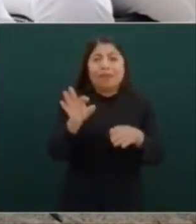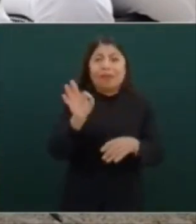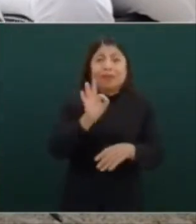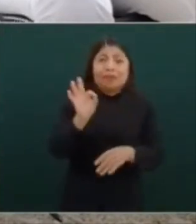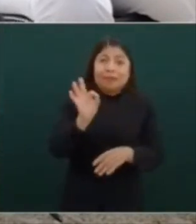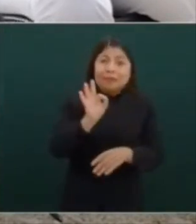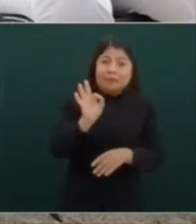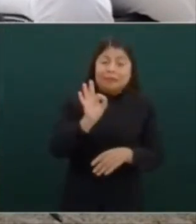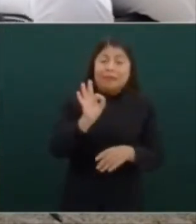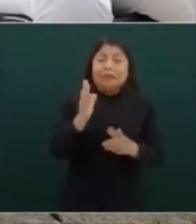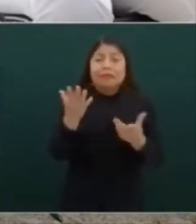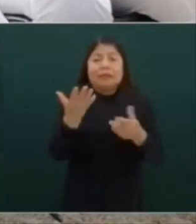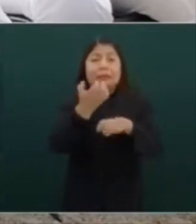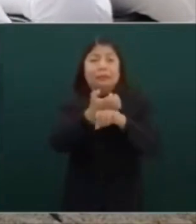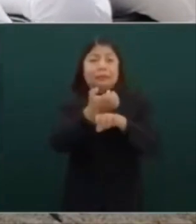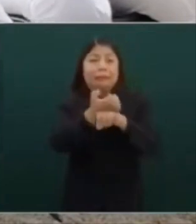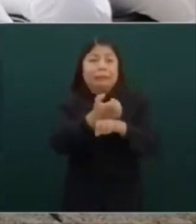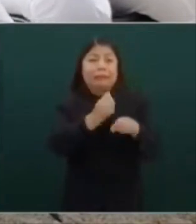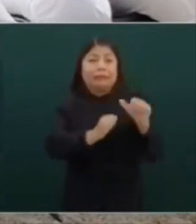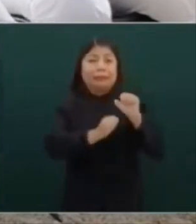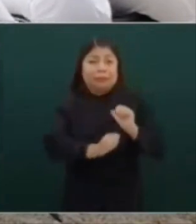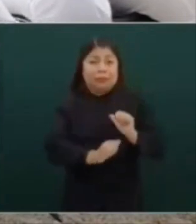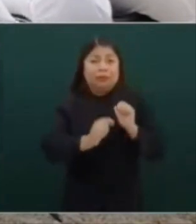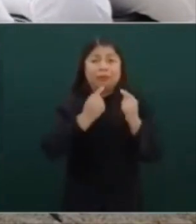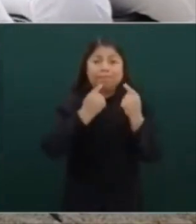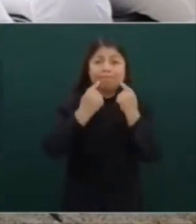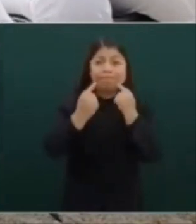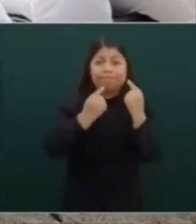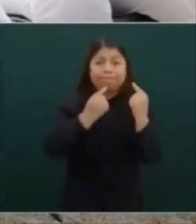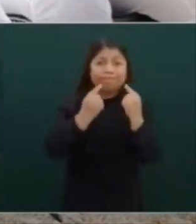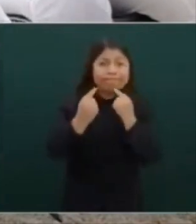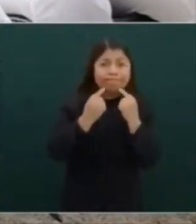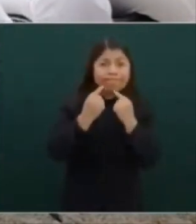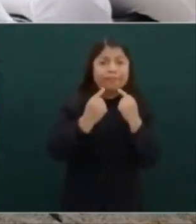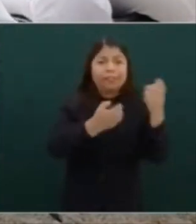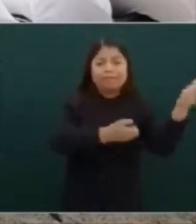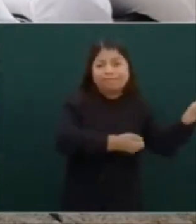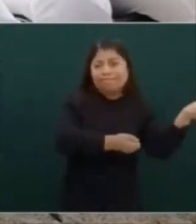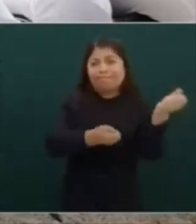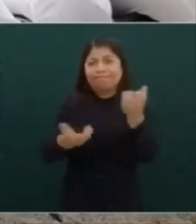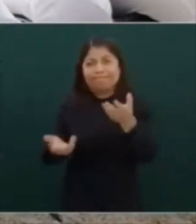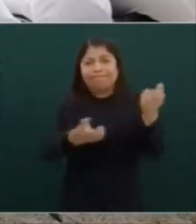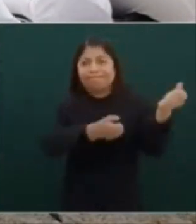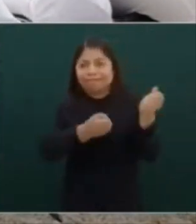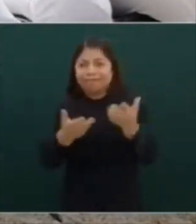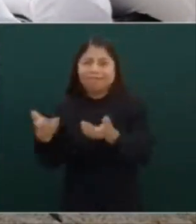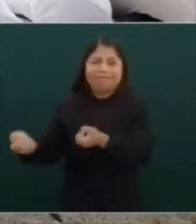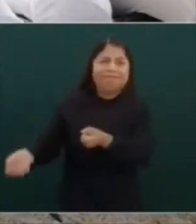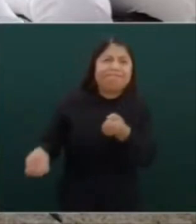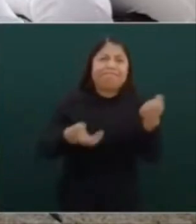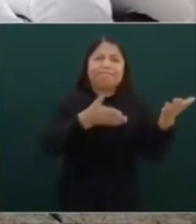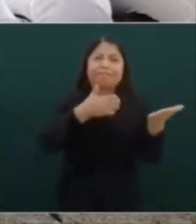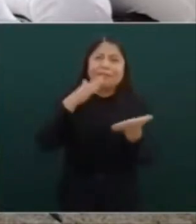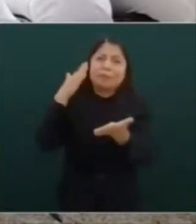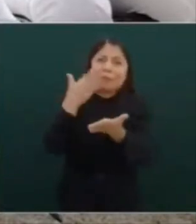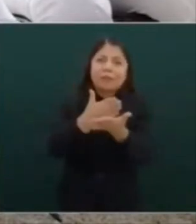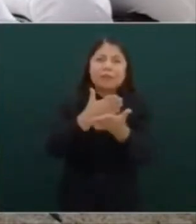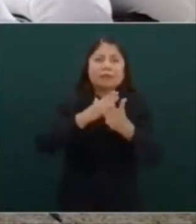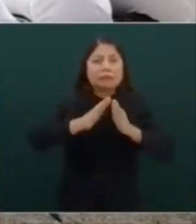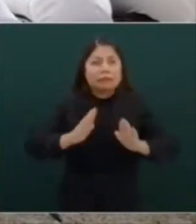con los funcionarios de Estados Unidos justamente para frenar este tráfico, ya sea blindando estas